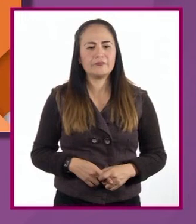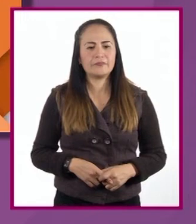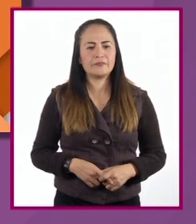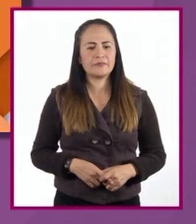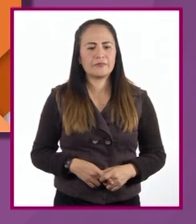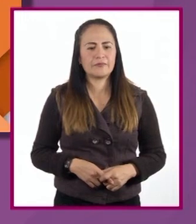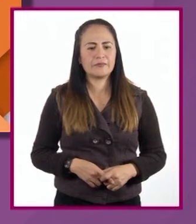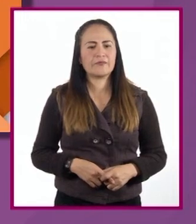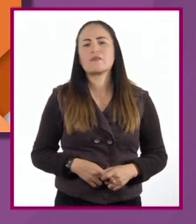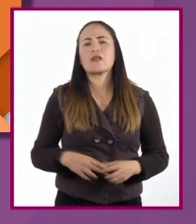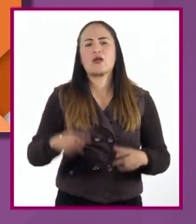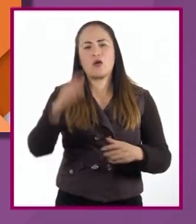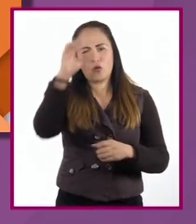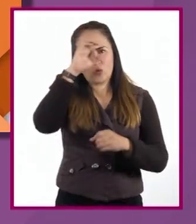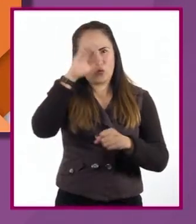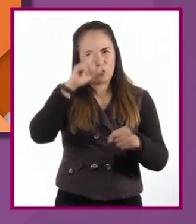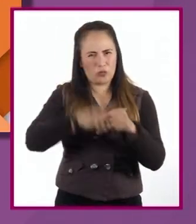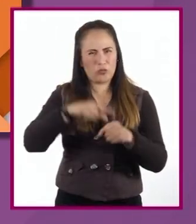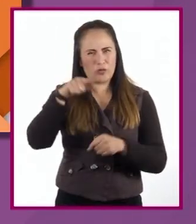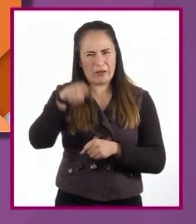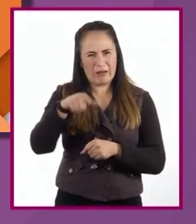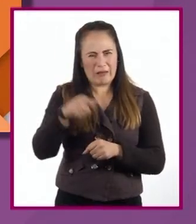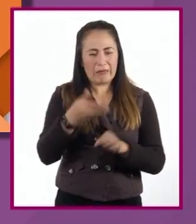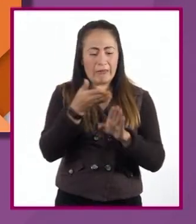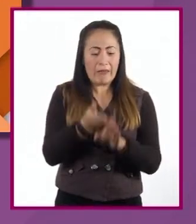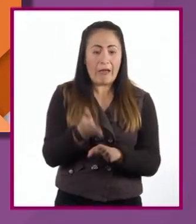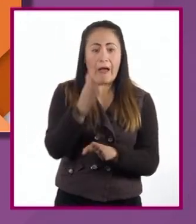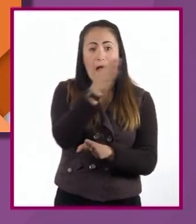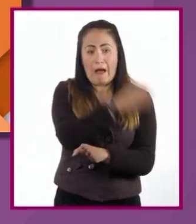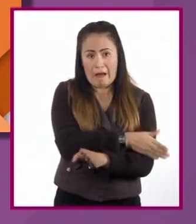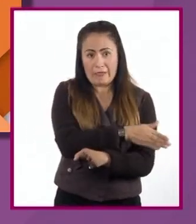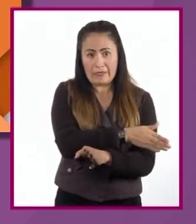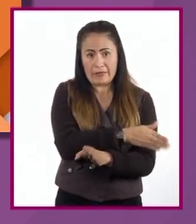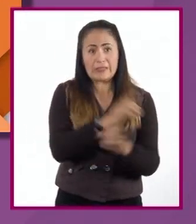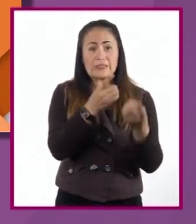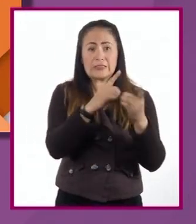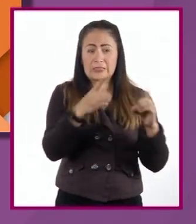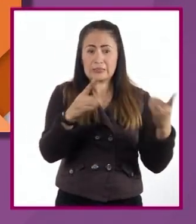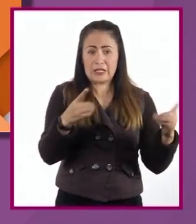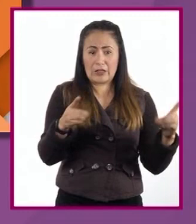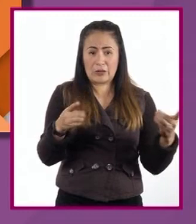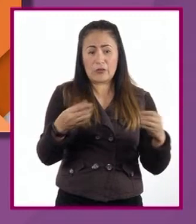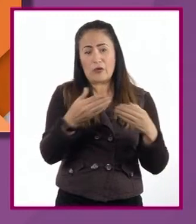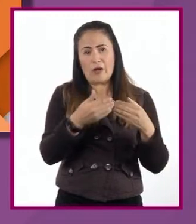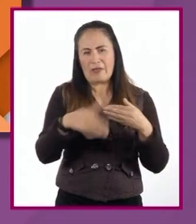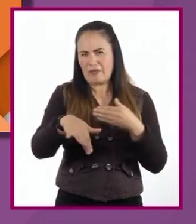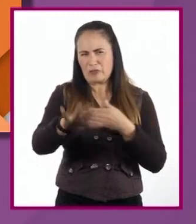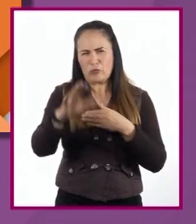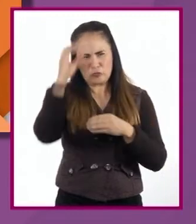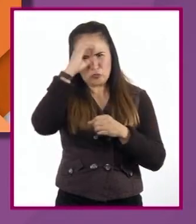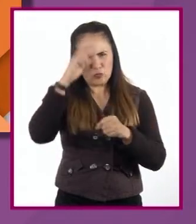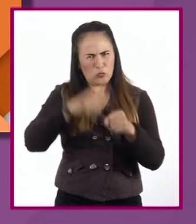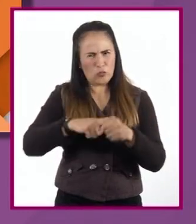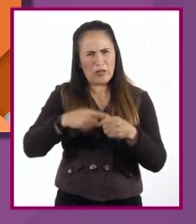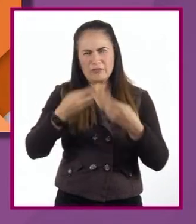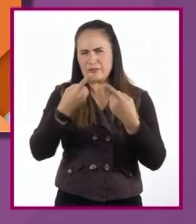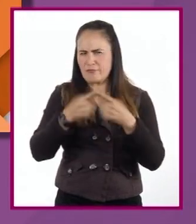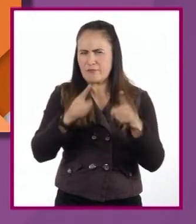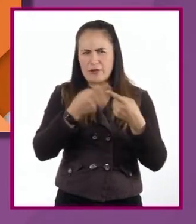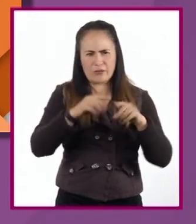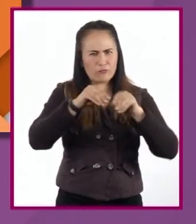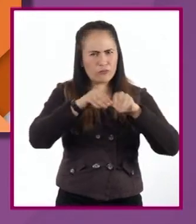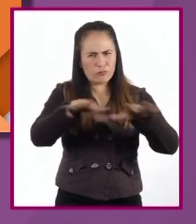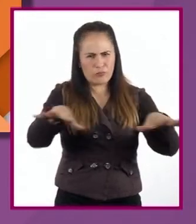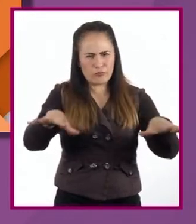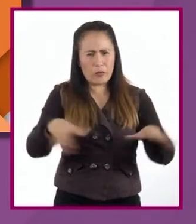La cultura cuicuilca es considerada el antecedente del desarrollo de las altas culturas en Mesoamérica. Aparece por primera vez